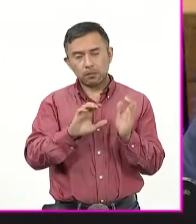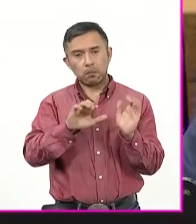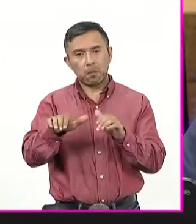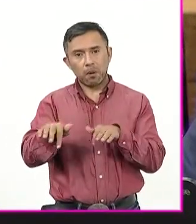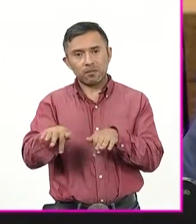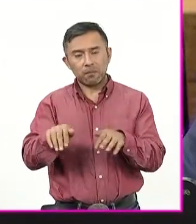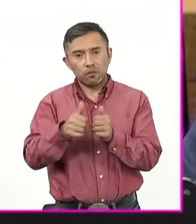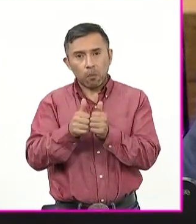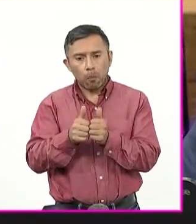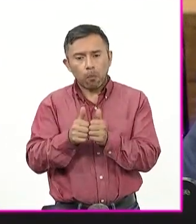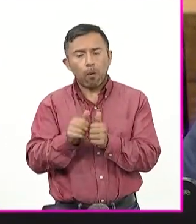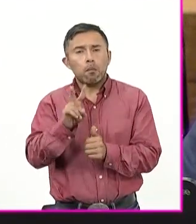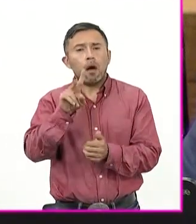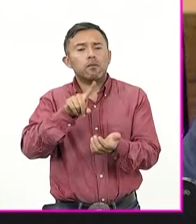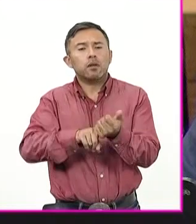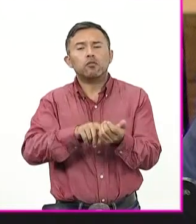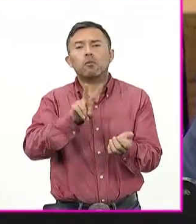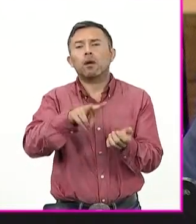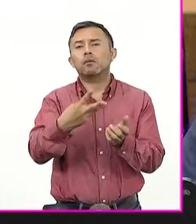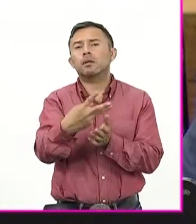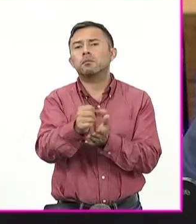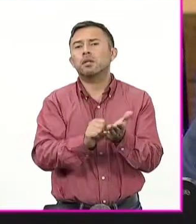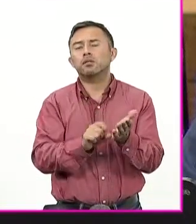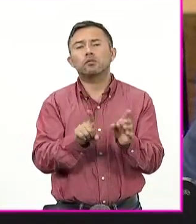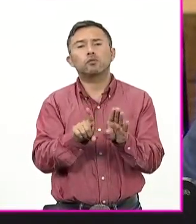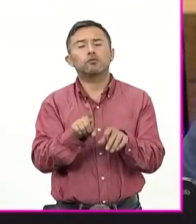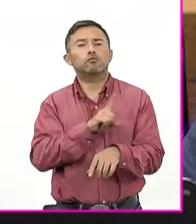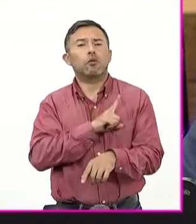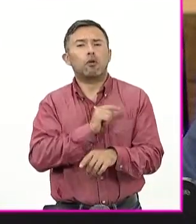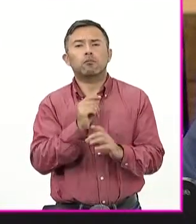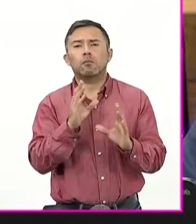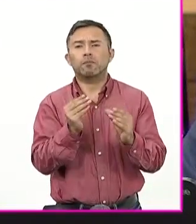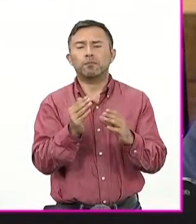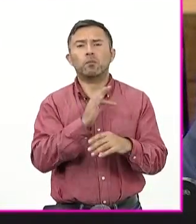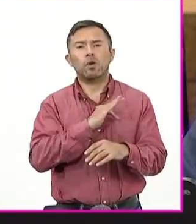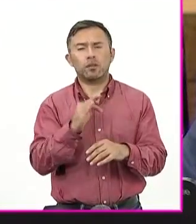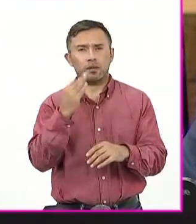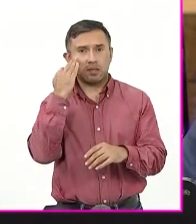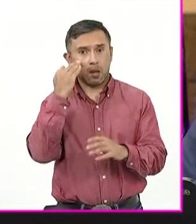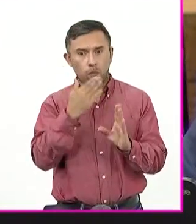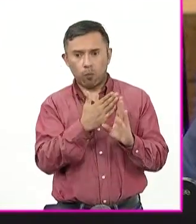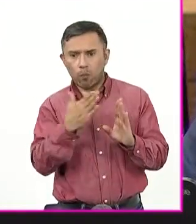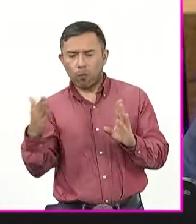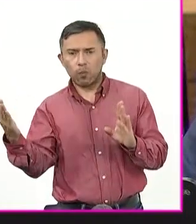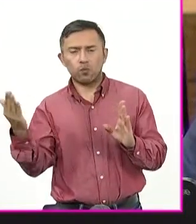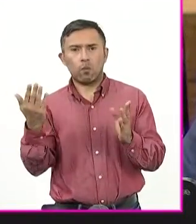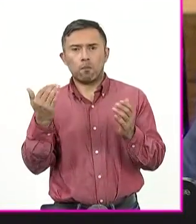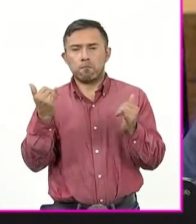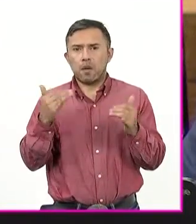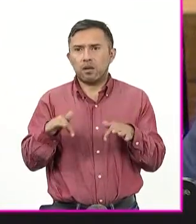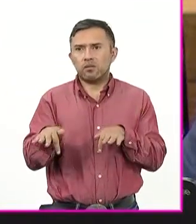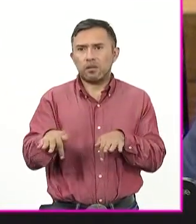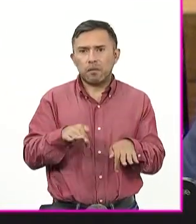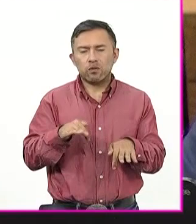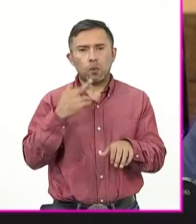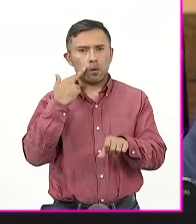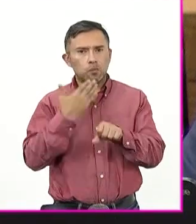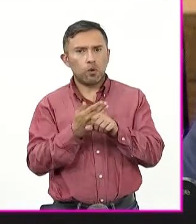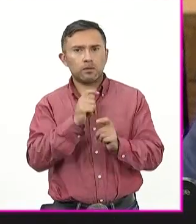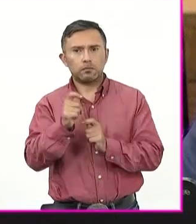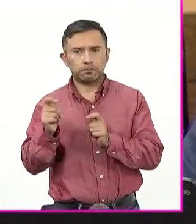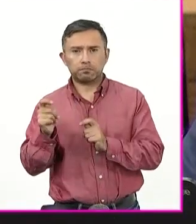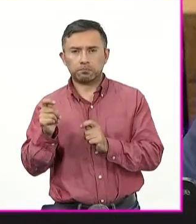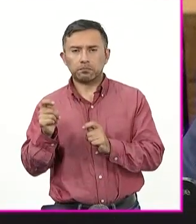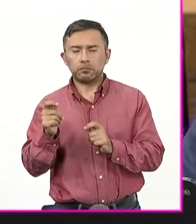personal que puede hacerlo, pero no para atender en esos plazos y en ese volumen esas tareas. Creo que en beneficio y en honor